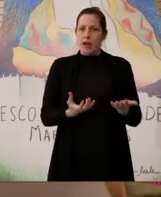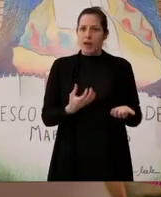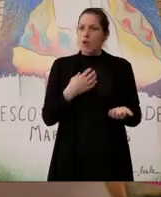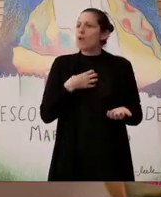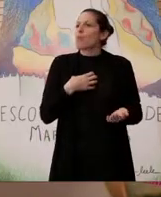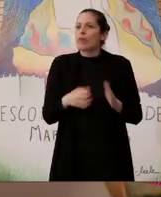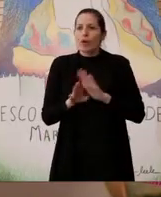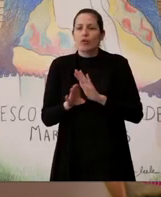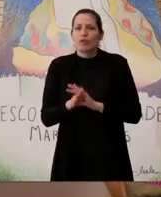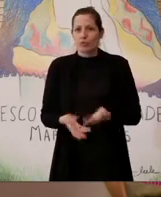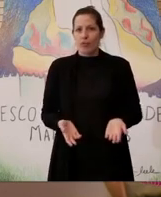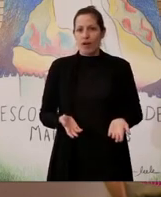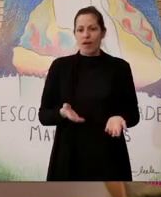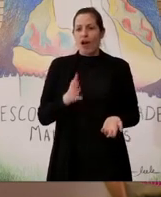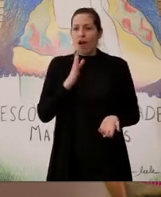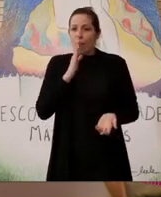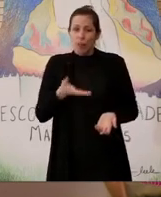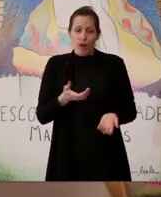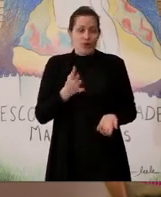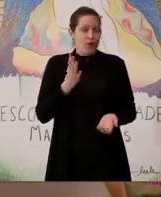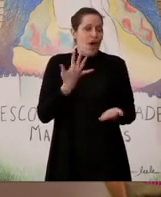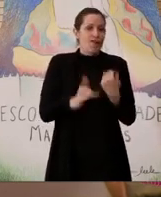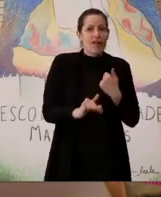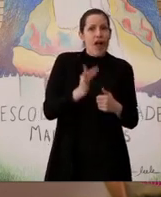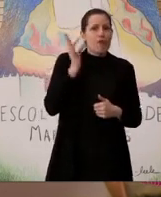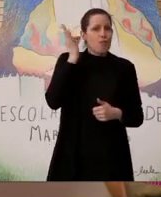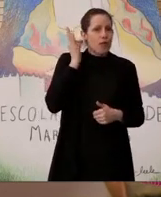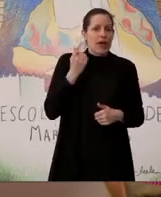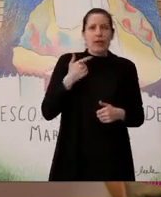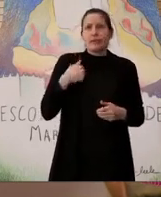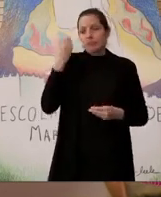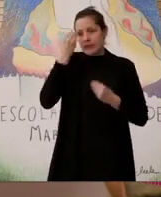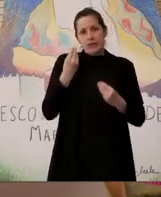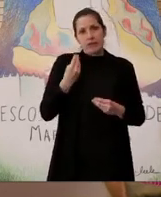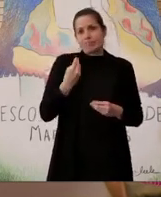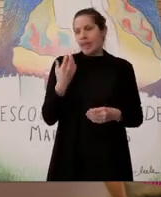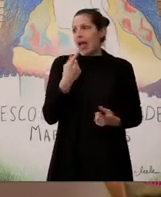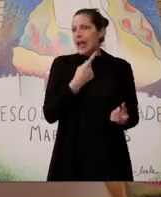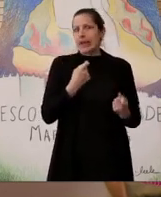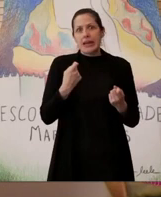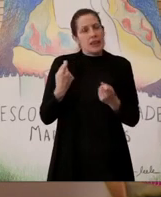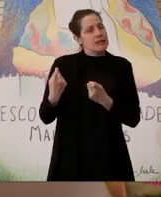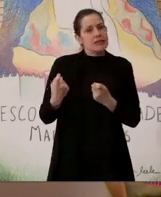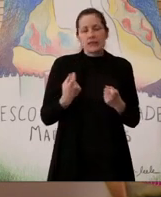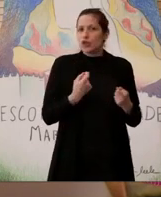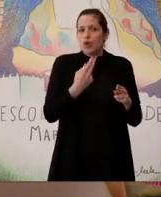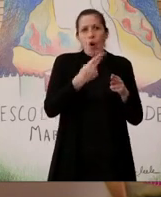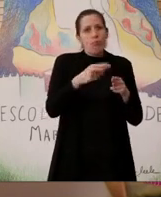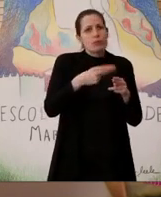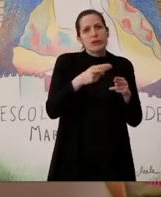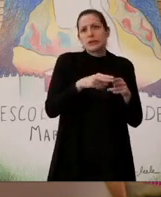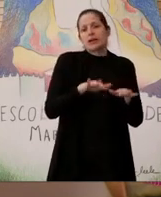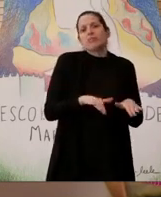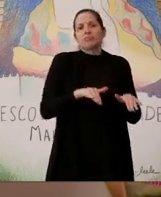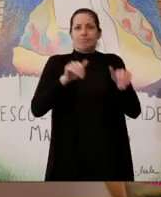así entonces mujer es digno Necesito salir en algún momento después de un compromiso necesito salir de ese espacio entonces hay esa